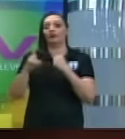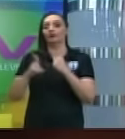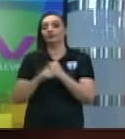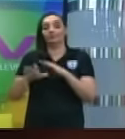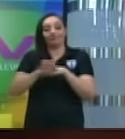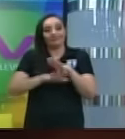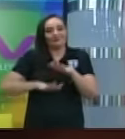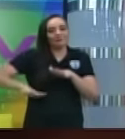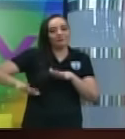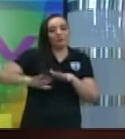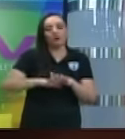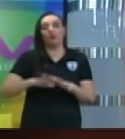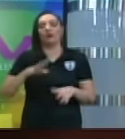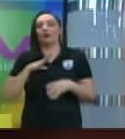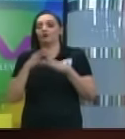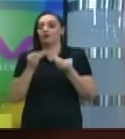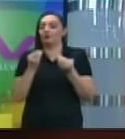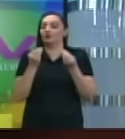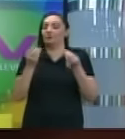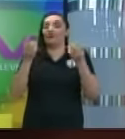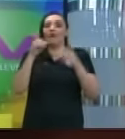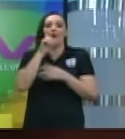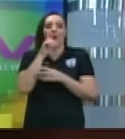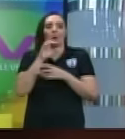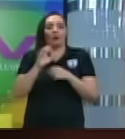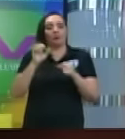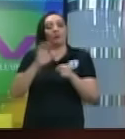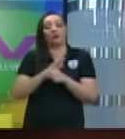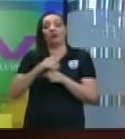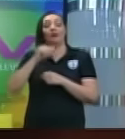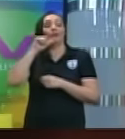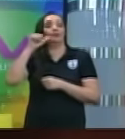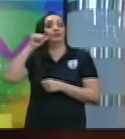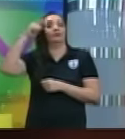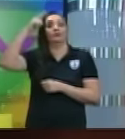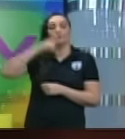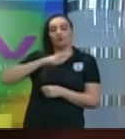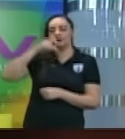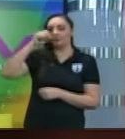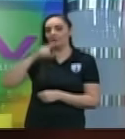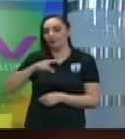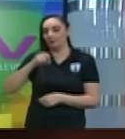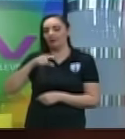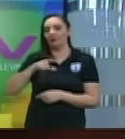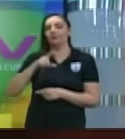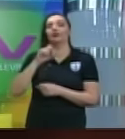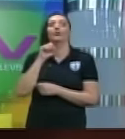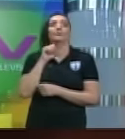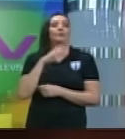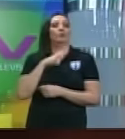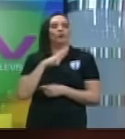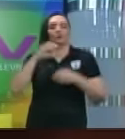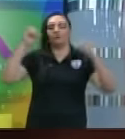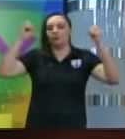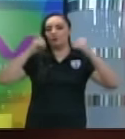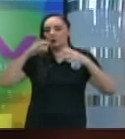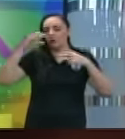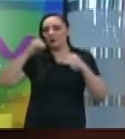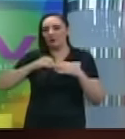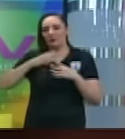suelo está saturado de humedad producto de las lluvias que tuvimos durante ayer por la noche, también en parte de la madrugada. Incluso esas lluvias